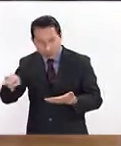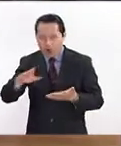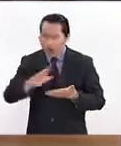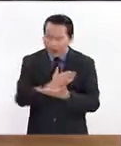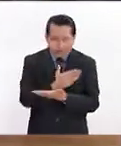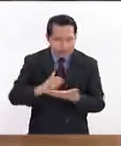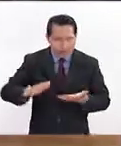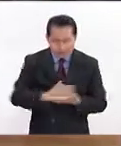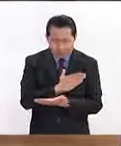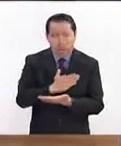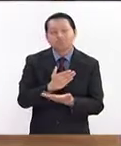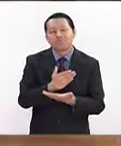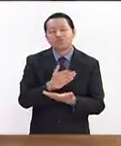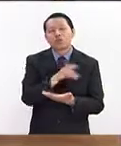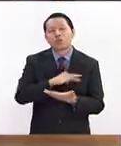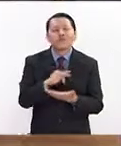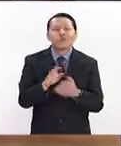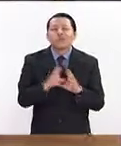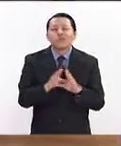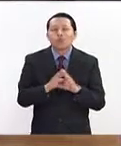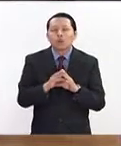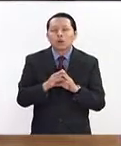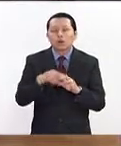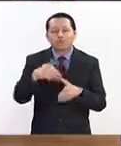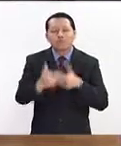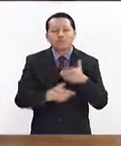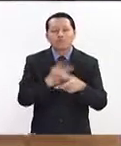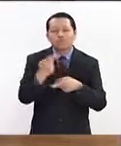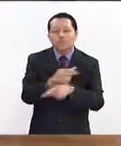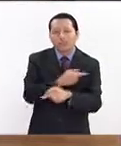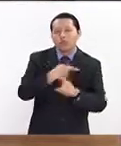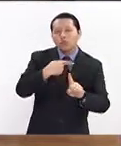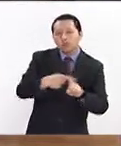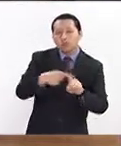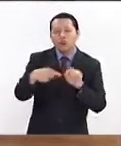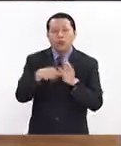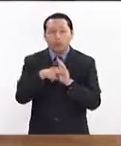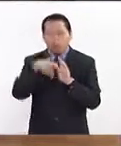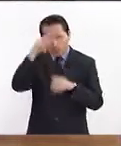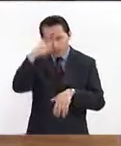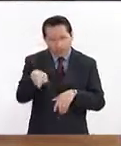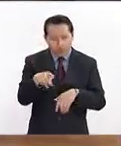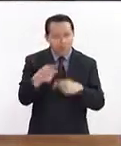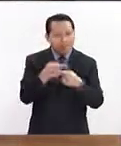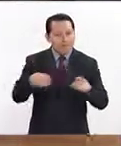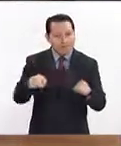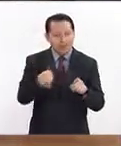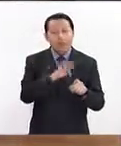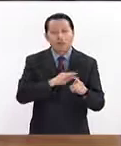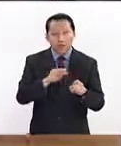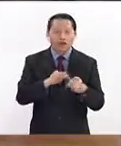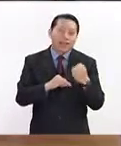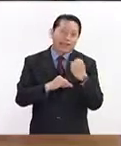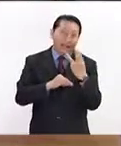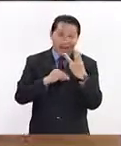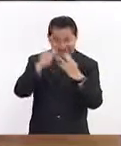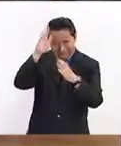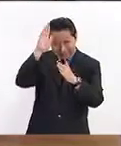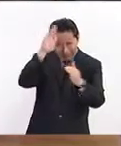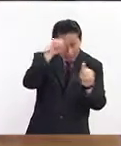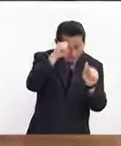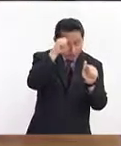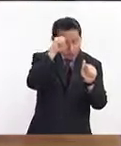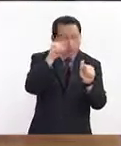diferencia habría o qué impactos tendría positivos o negativos para México a diferencia de un tratado trilateral?